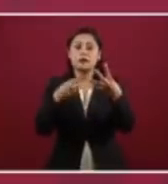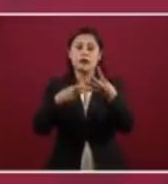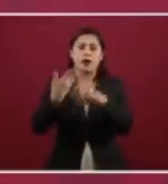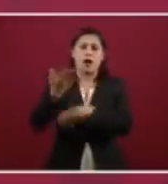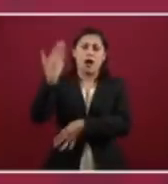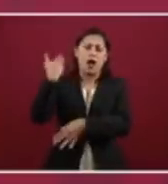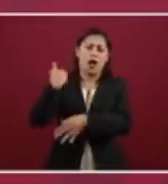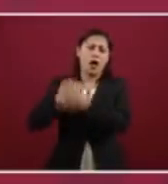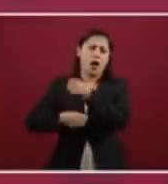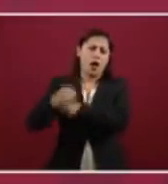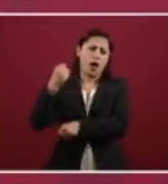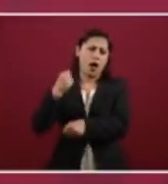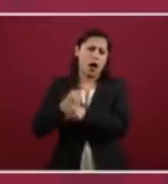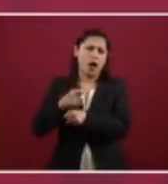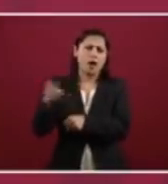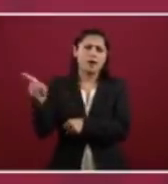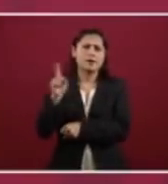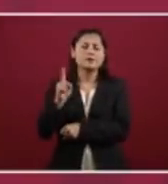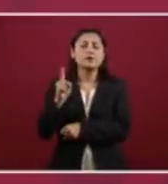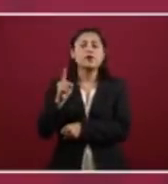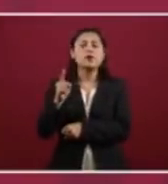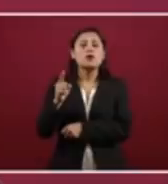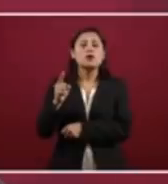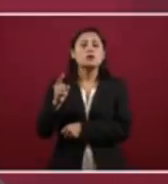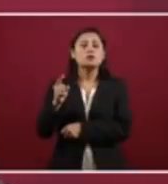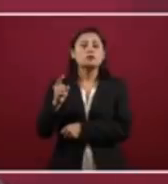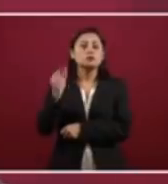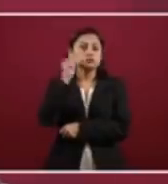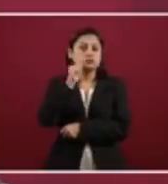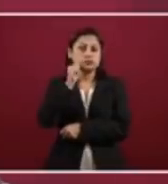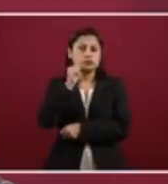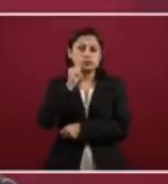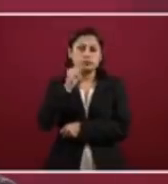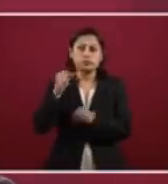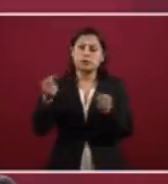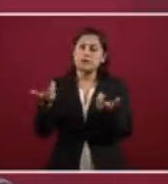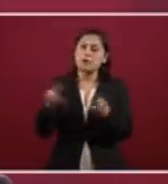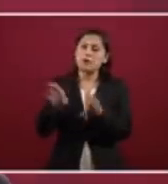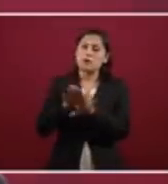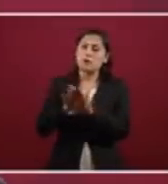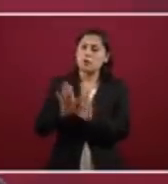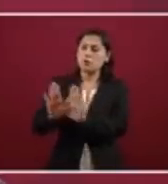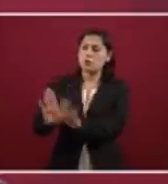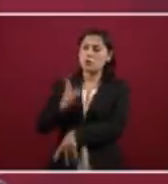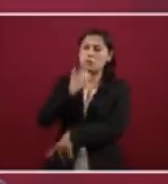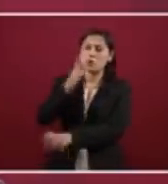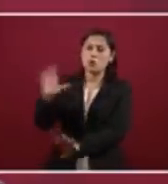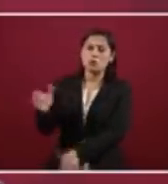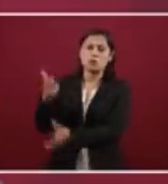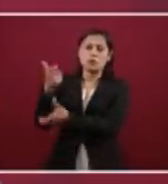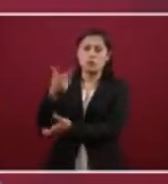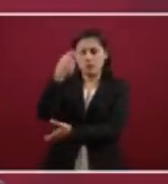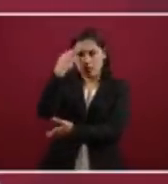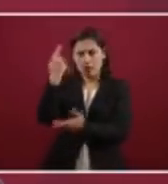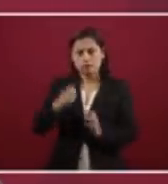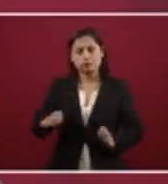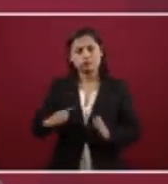que en inglés llaman un CAT bond, un bono de seguros catastróficos, pero la última versión, y nosotros estamos